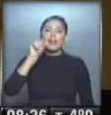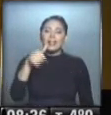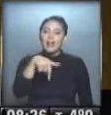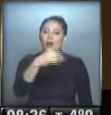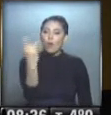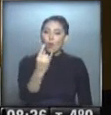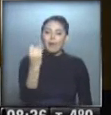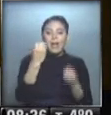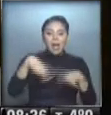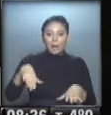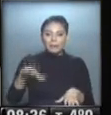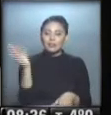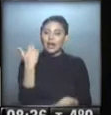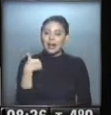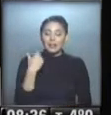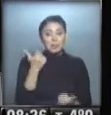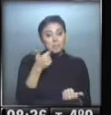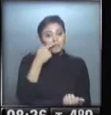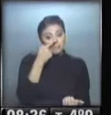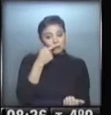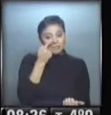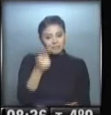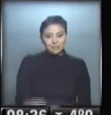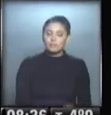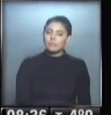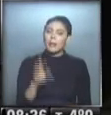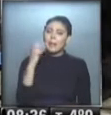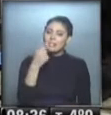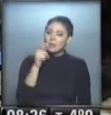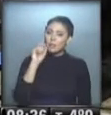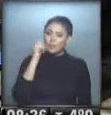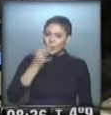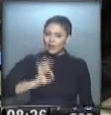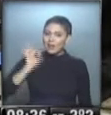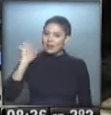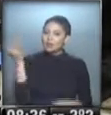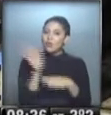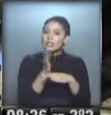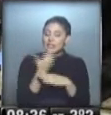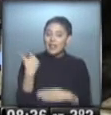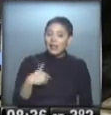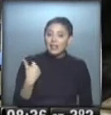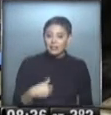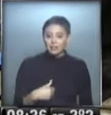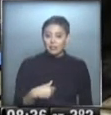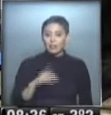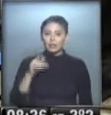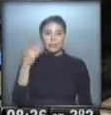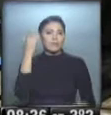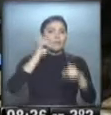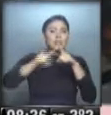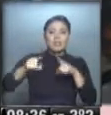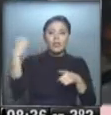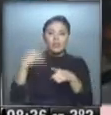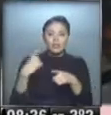jueves llega a los cines de Argentina. Muy, pero muy interesante. Qué año para el cine nacional, ¿eh? La verdad que sí. Con los estrenos que... Y va San Sebastián Derecho